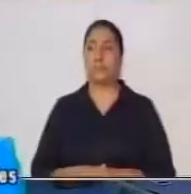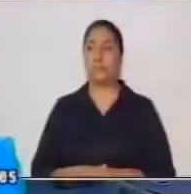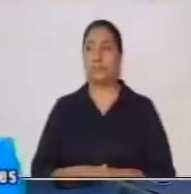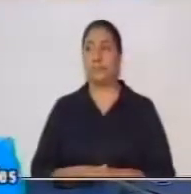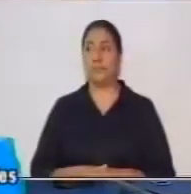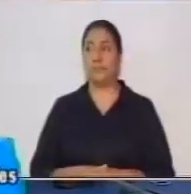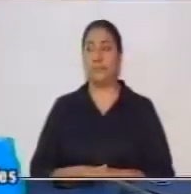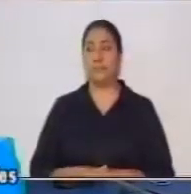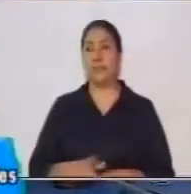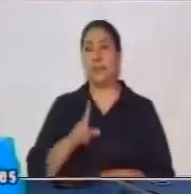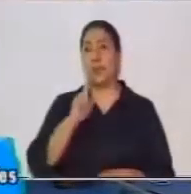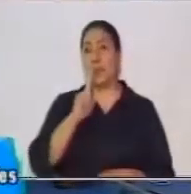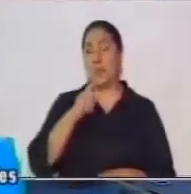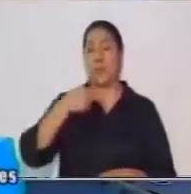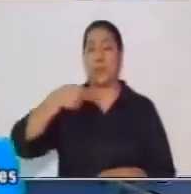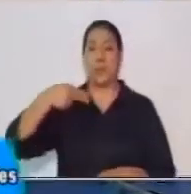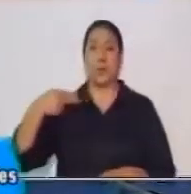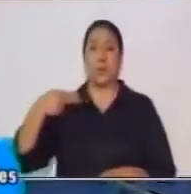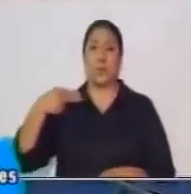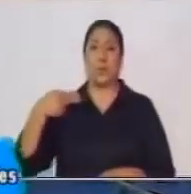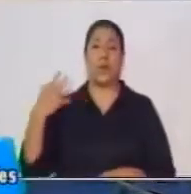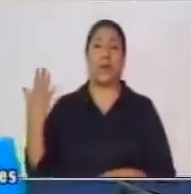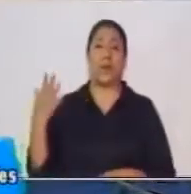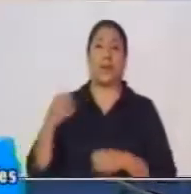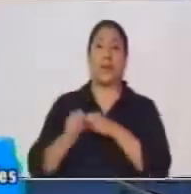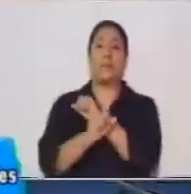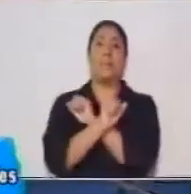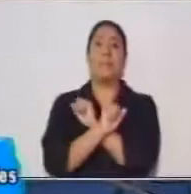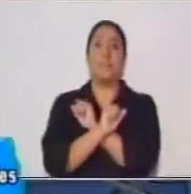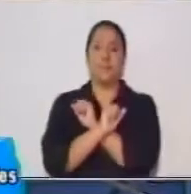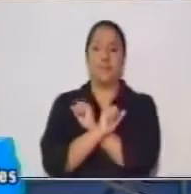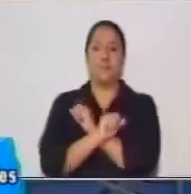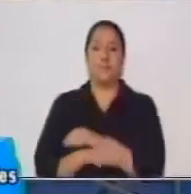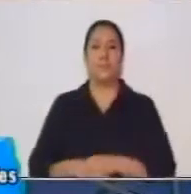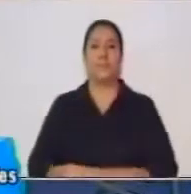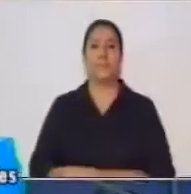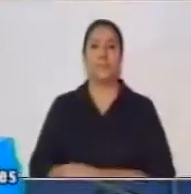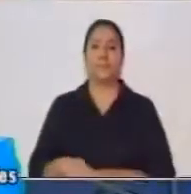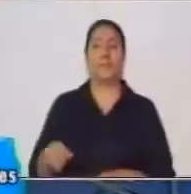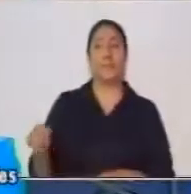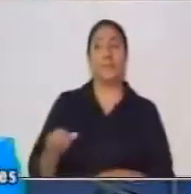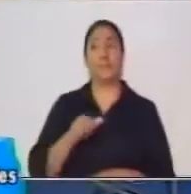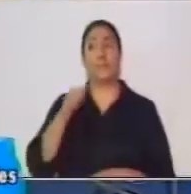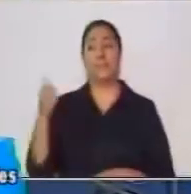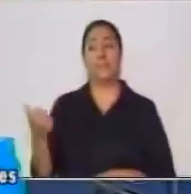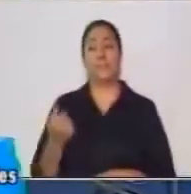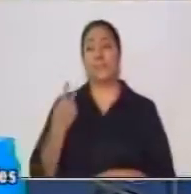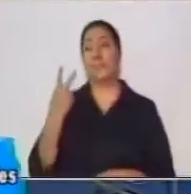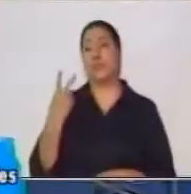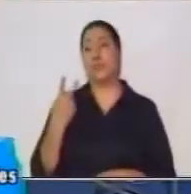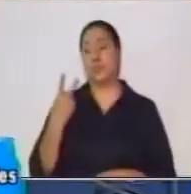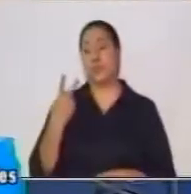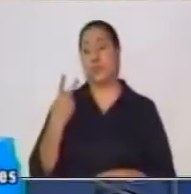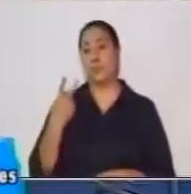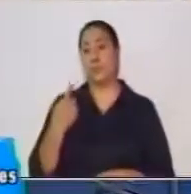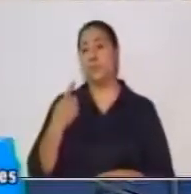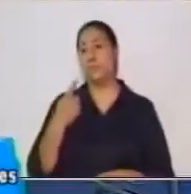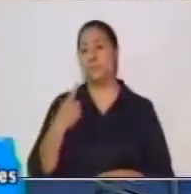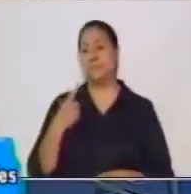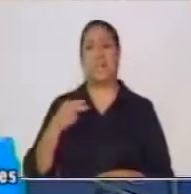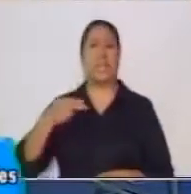va a ser igual a una multiplicación. Y para el número 2, va a ser